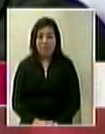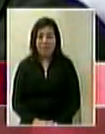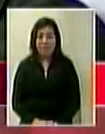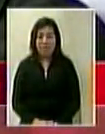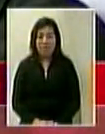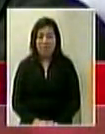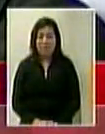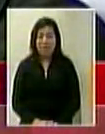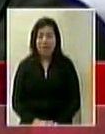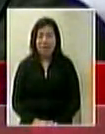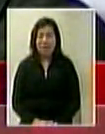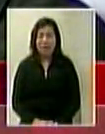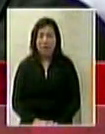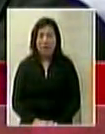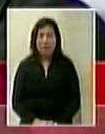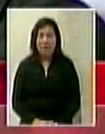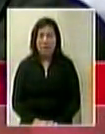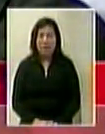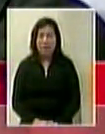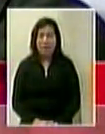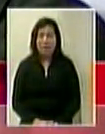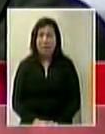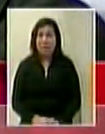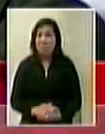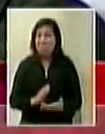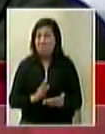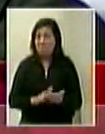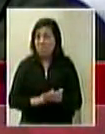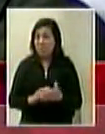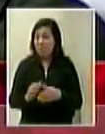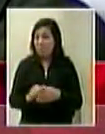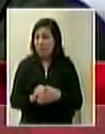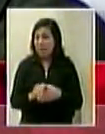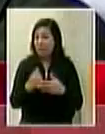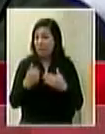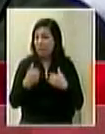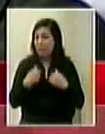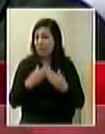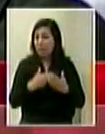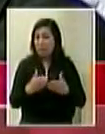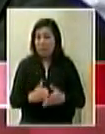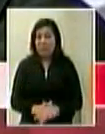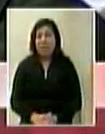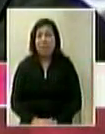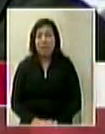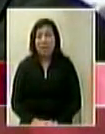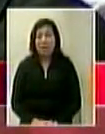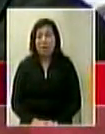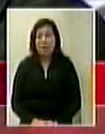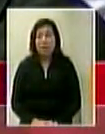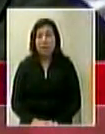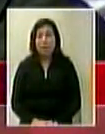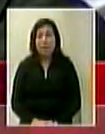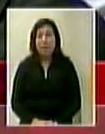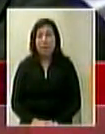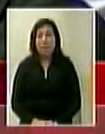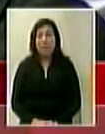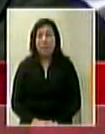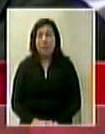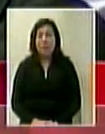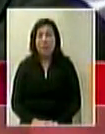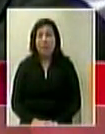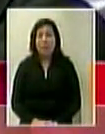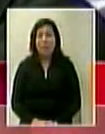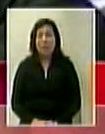favor ubicación laboral, y estas malas prácticas tienen que ser erradicadas, pero con una legitimación de la